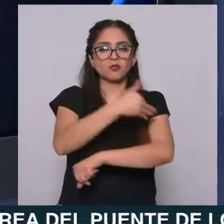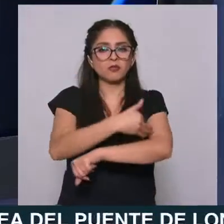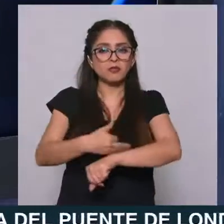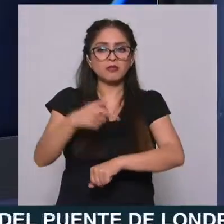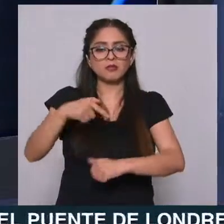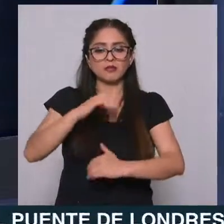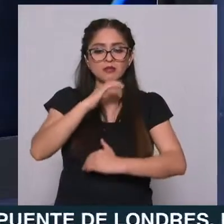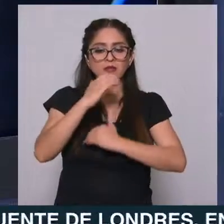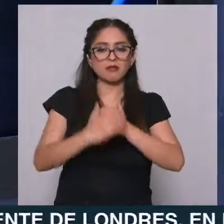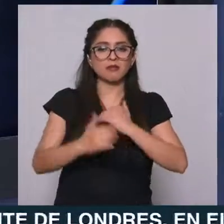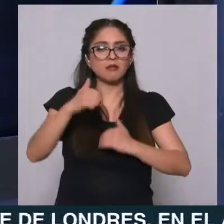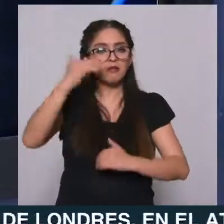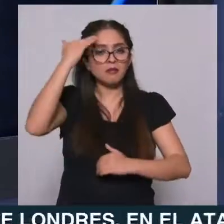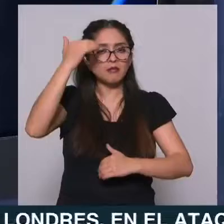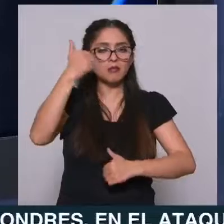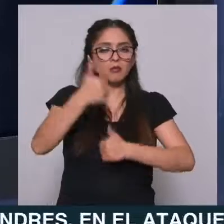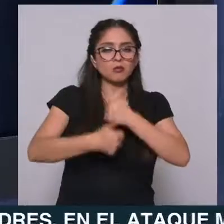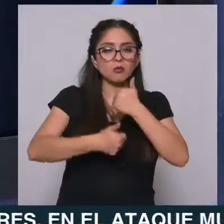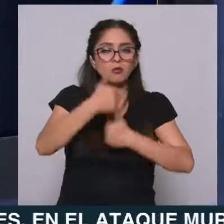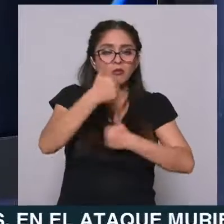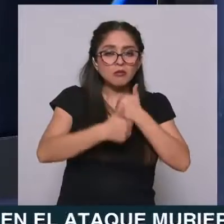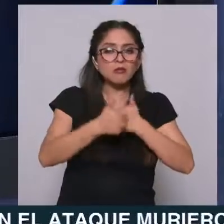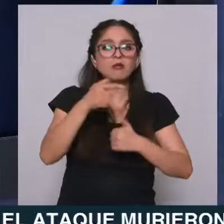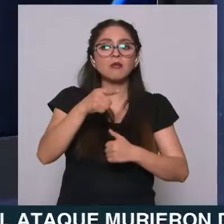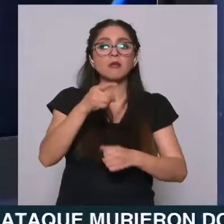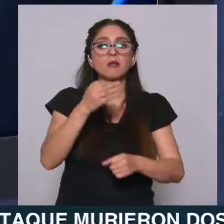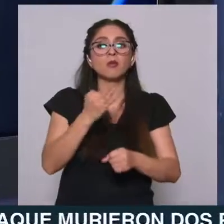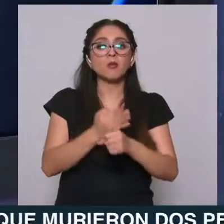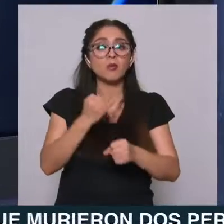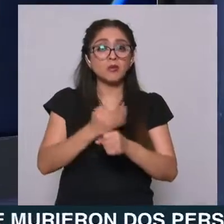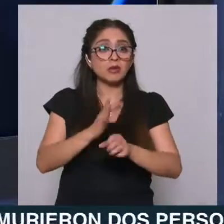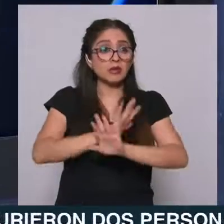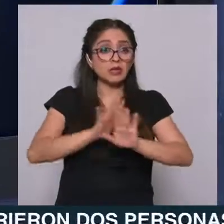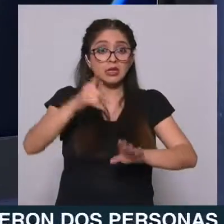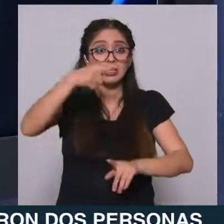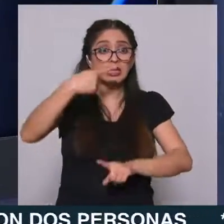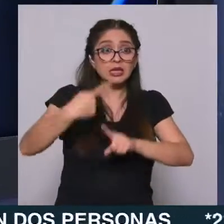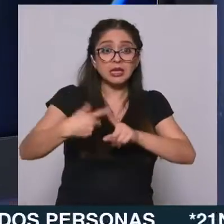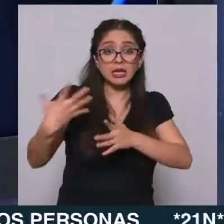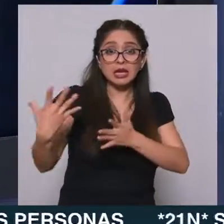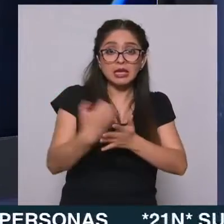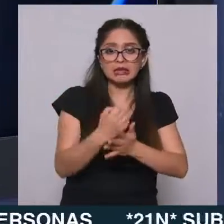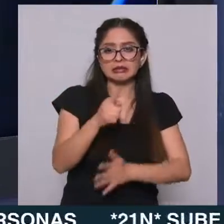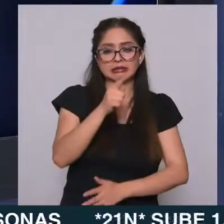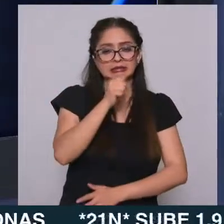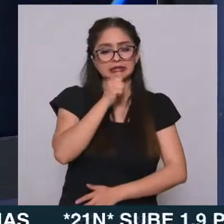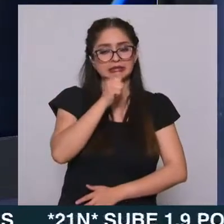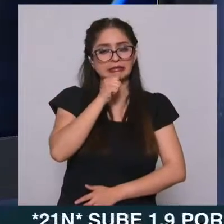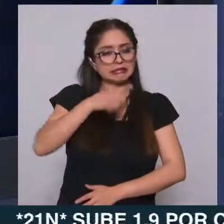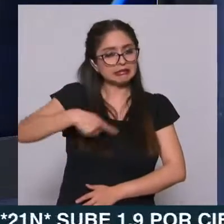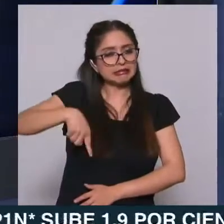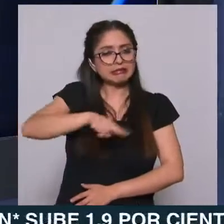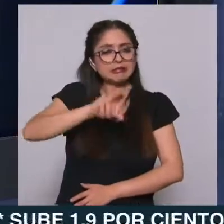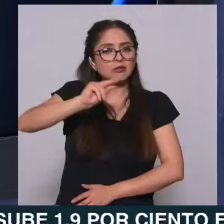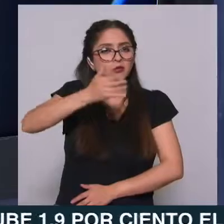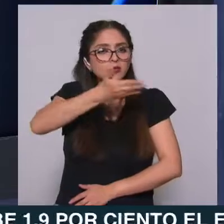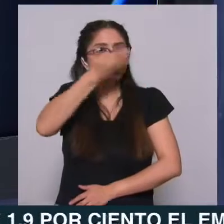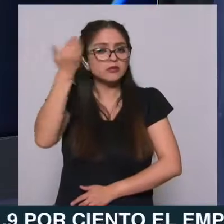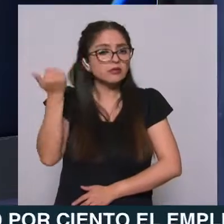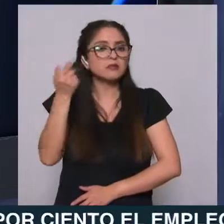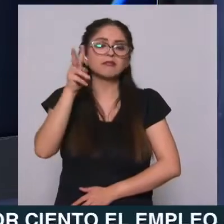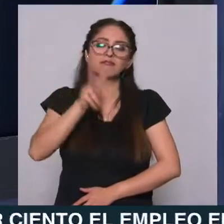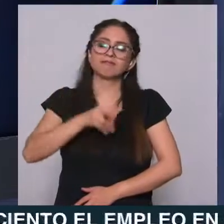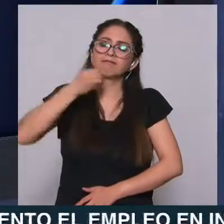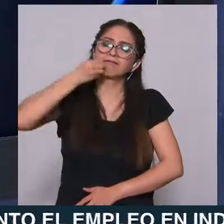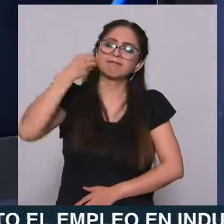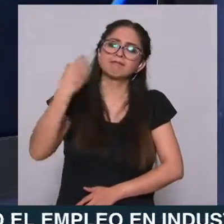temporada, nada está predicho todavía, nadie es campeón todavía y bueno, la verdad que va a estar